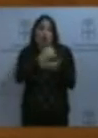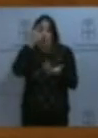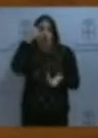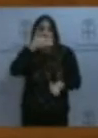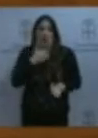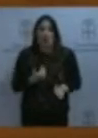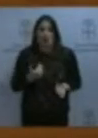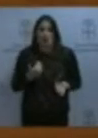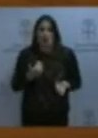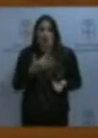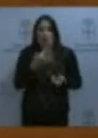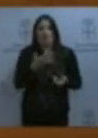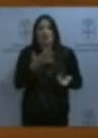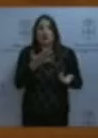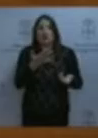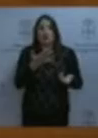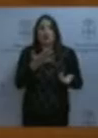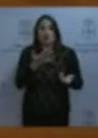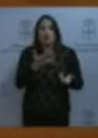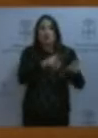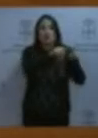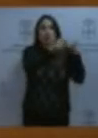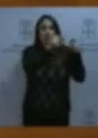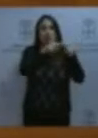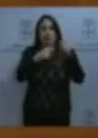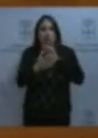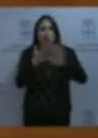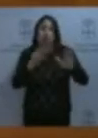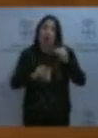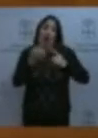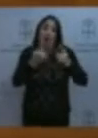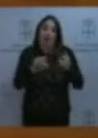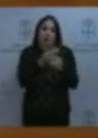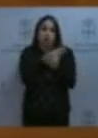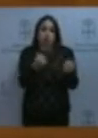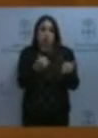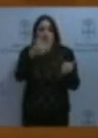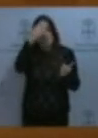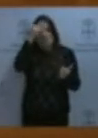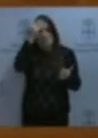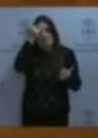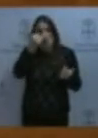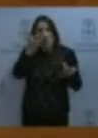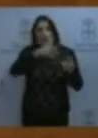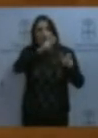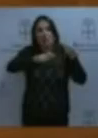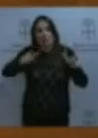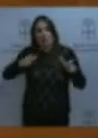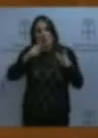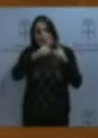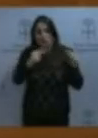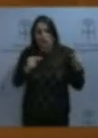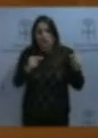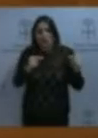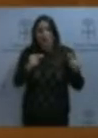y se materializan en el deterioro acelerado, cuando no la pérdida, de parte de la memoria del pueblo asturiano,